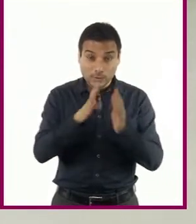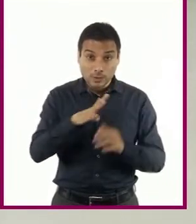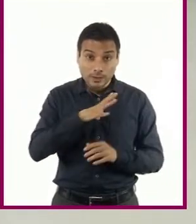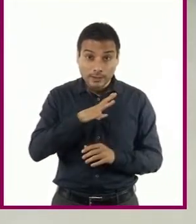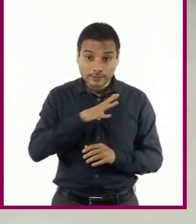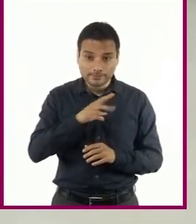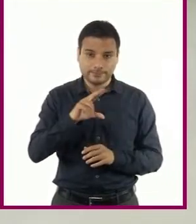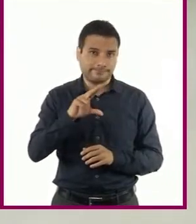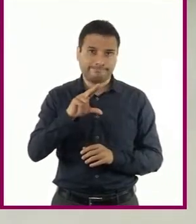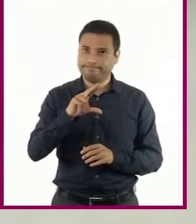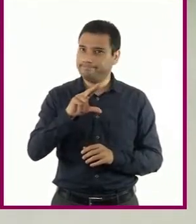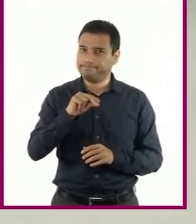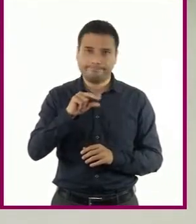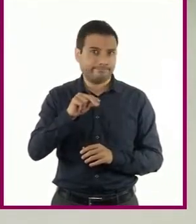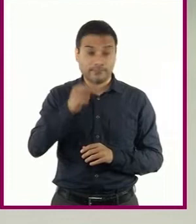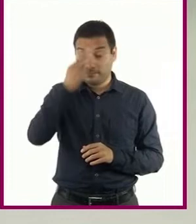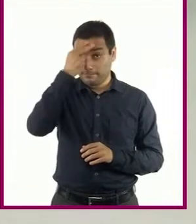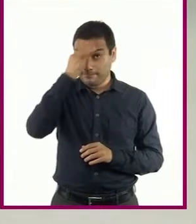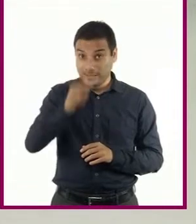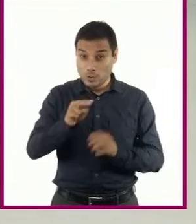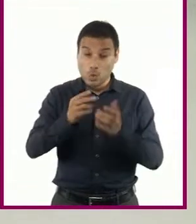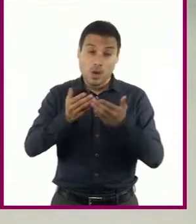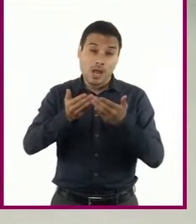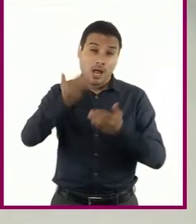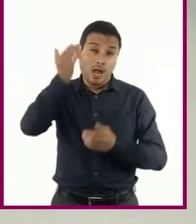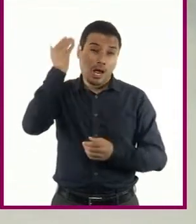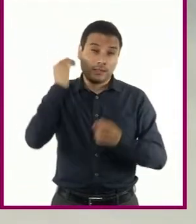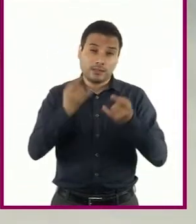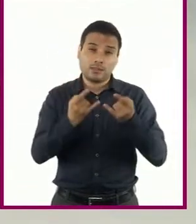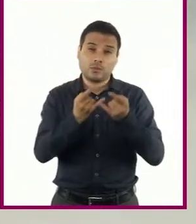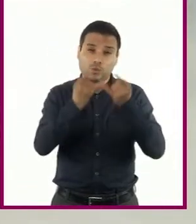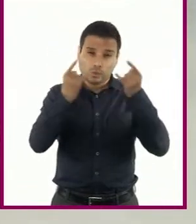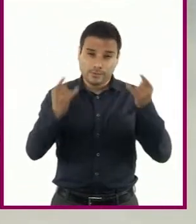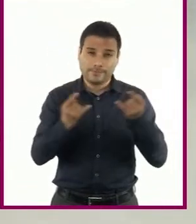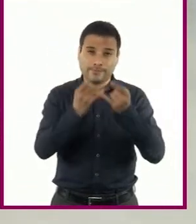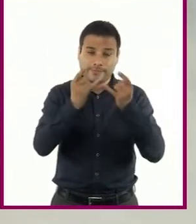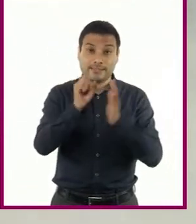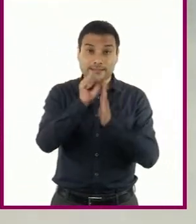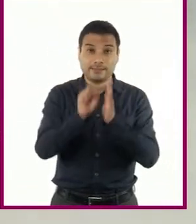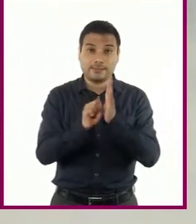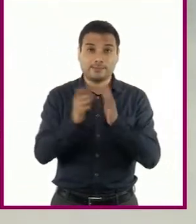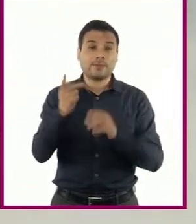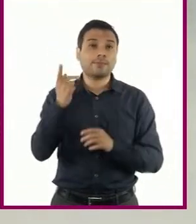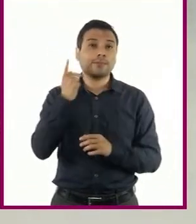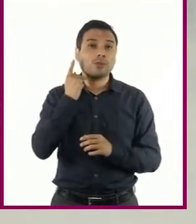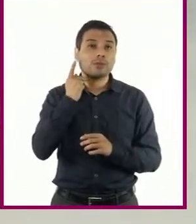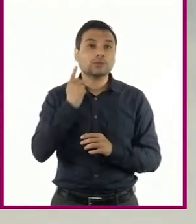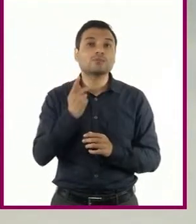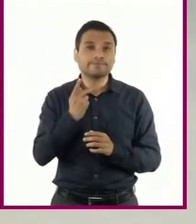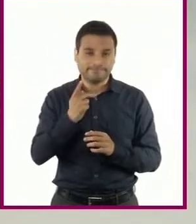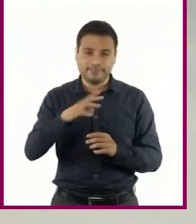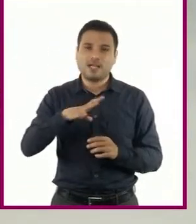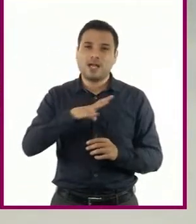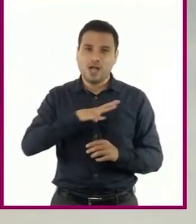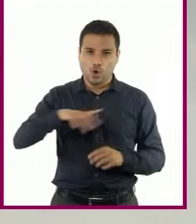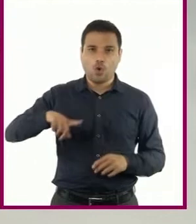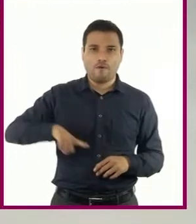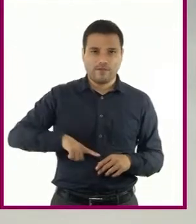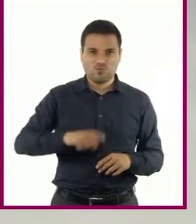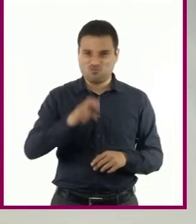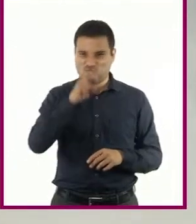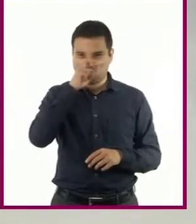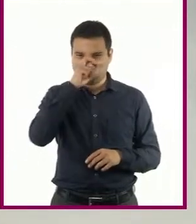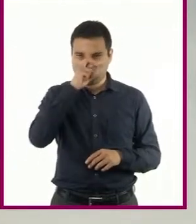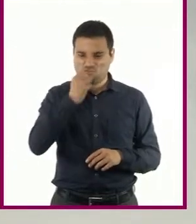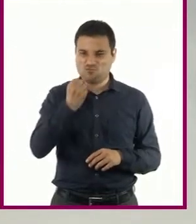durante la mayor parte de su historia como nación independiente, el sistema político mexicano fue un tipo de autoritarismo.